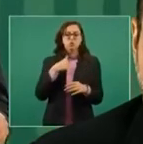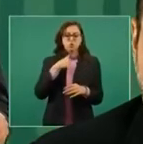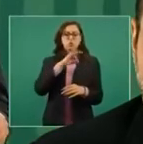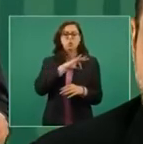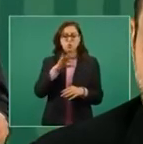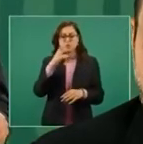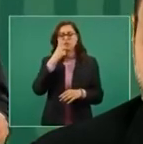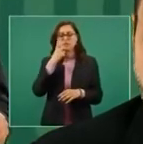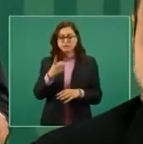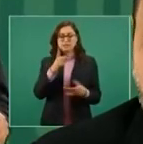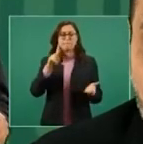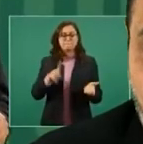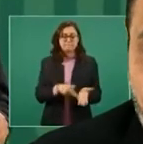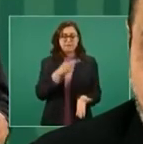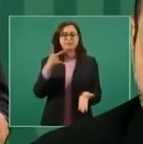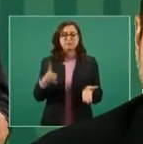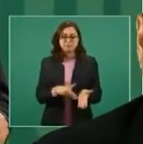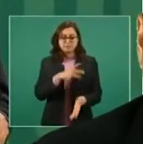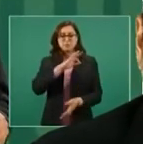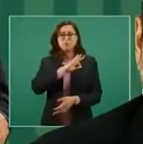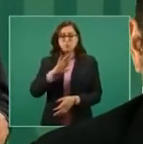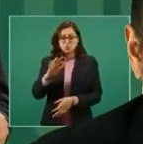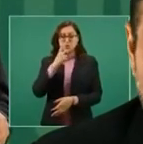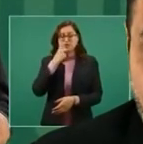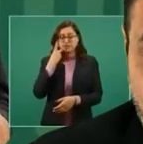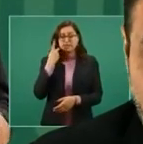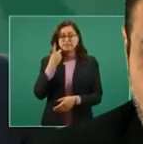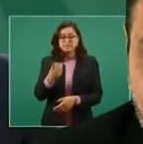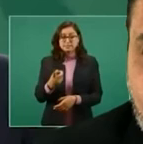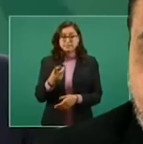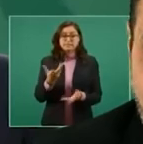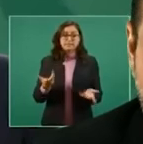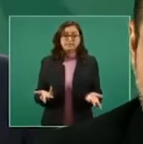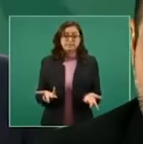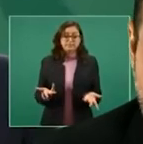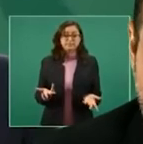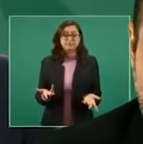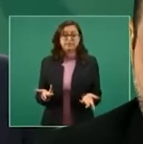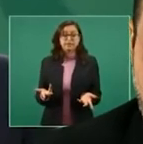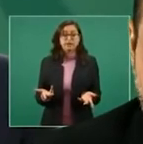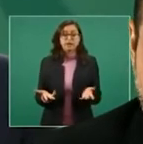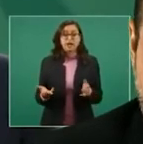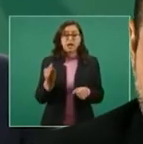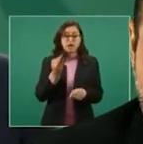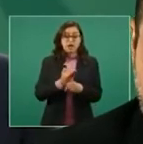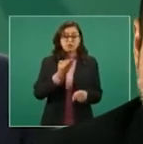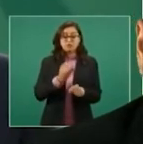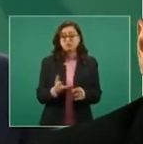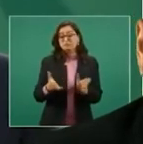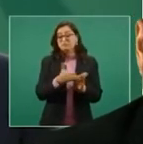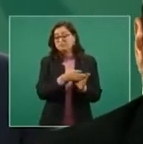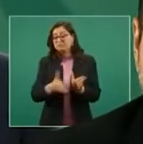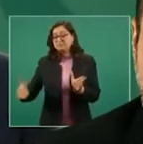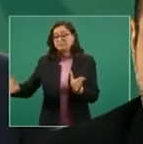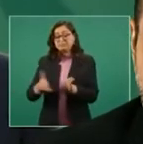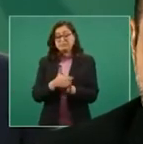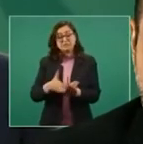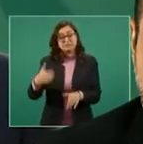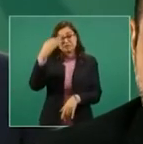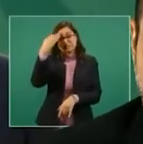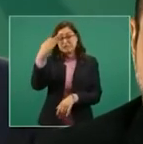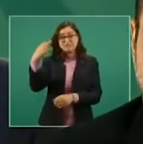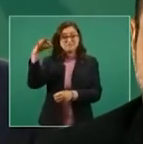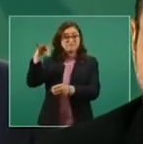el movimiento político que lo llevó al poder, es el movimiento político que tiene mayoría hoy en el Congreso, en el Senado, en la Cámara